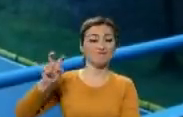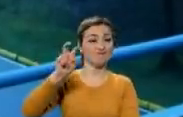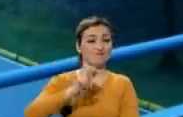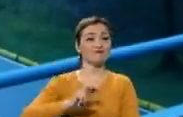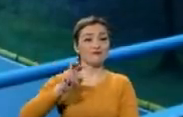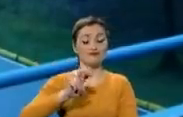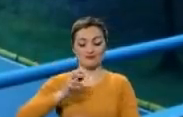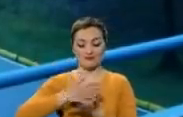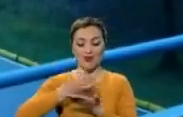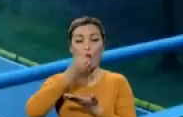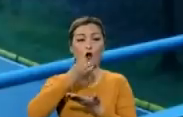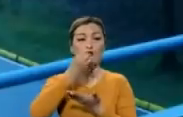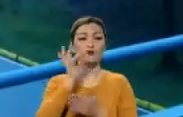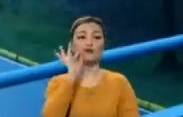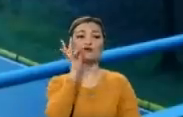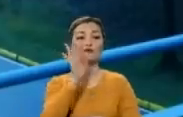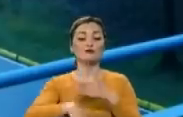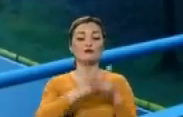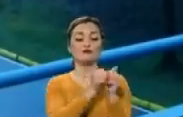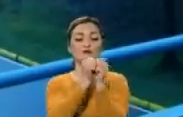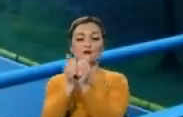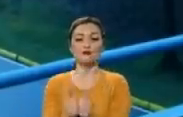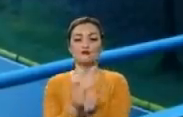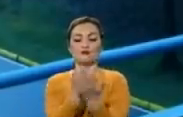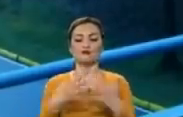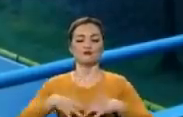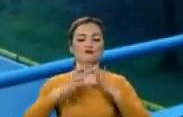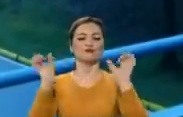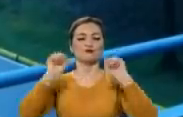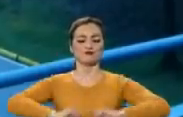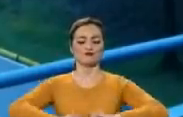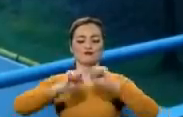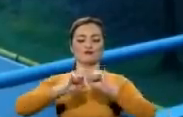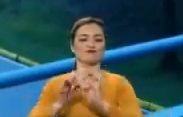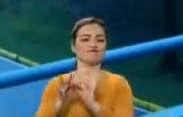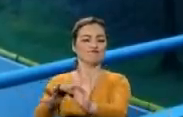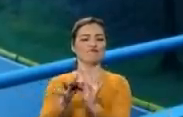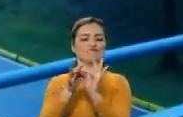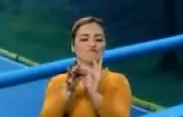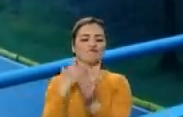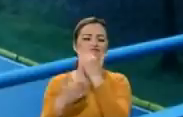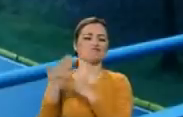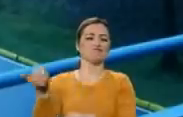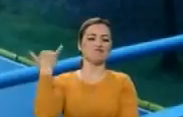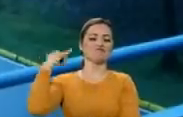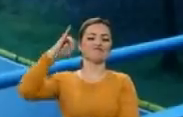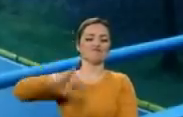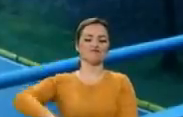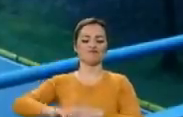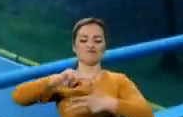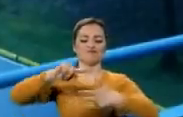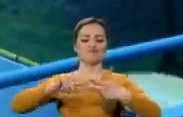Todos juntos podemos reactivar nuestro país, está en manos de todos hacer que esto vuelva a ser como antes. Pero eso sí, con medidas